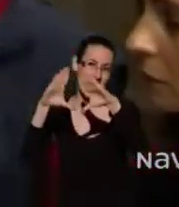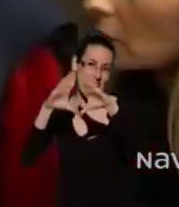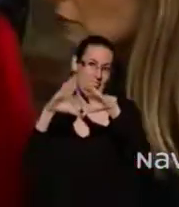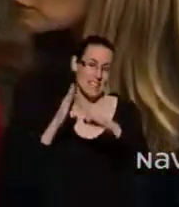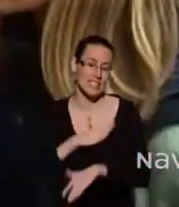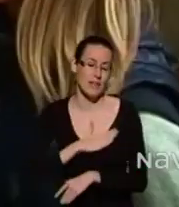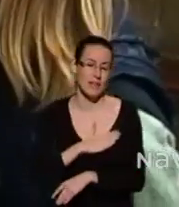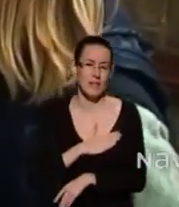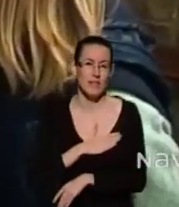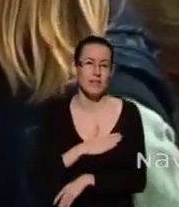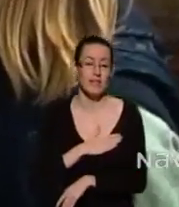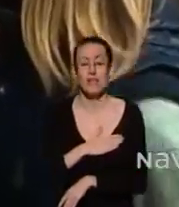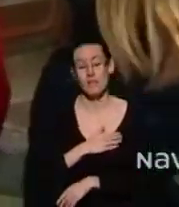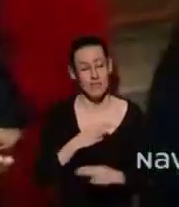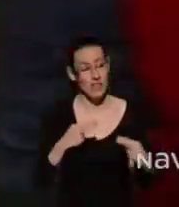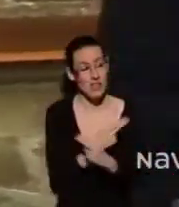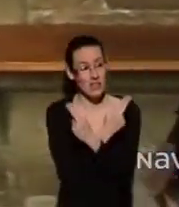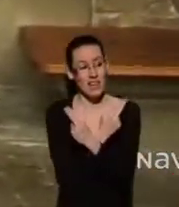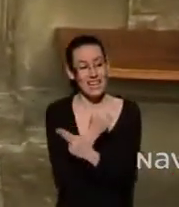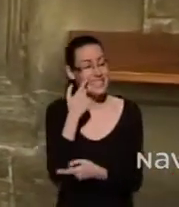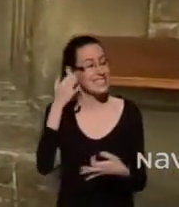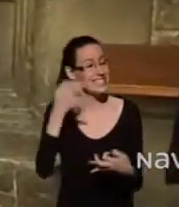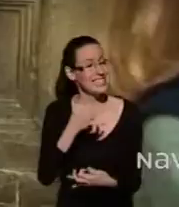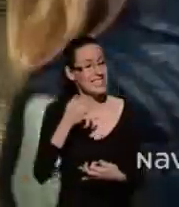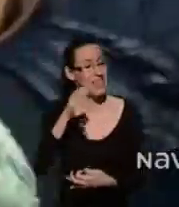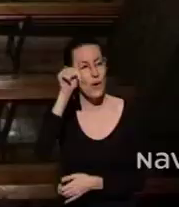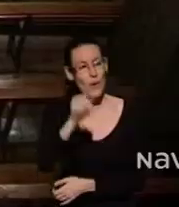sí. Sí. El de cabeza arriba y el de cabeza abajo, todos.